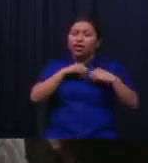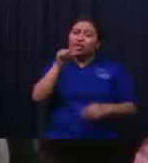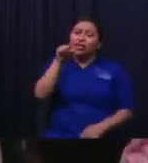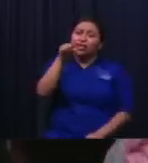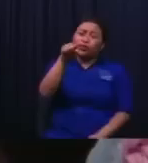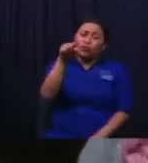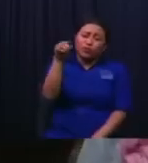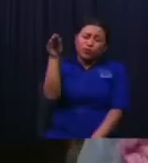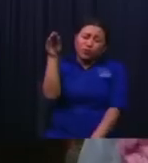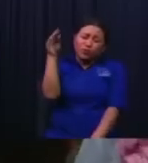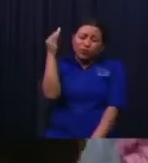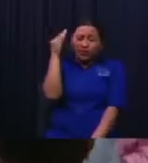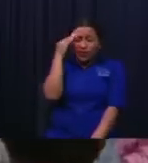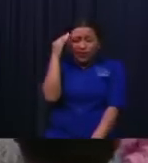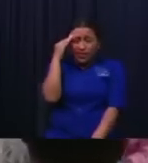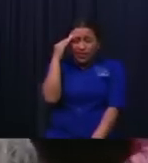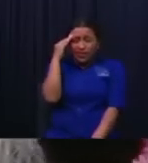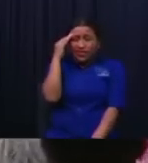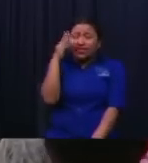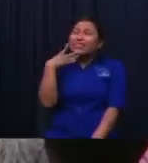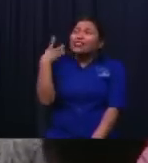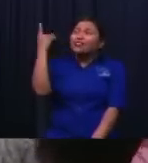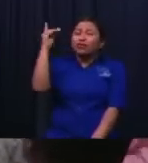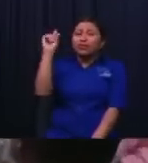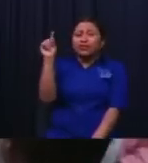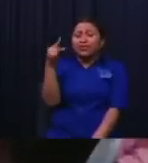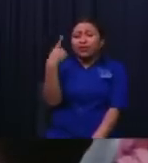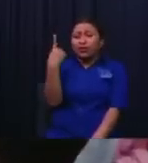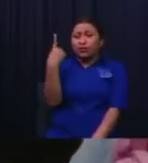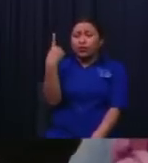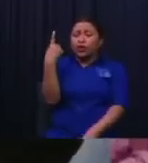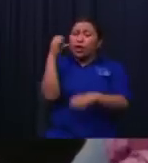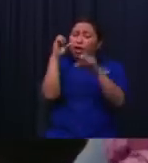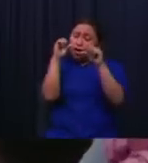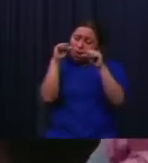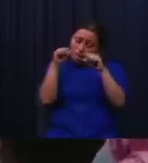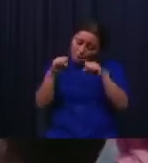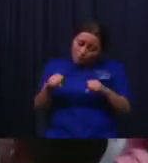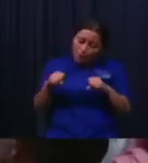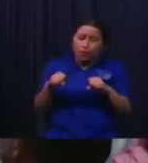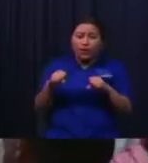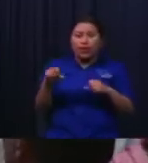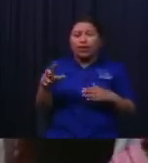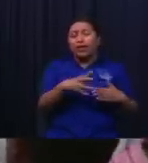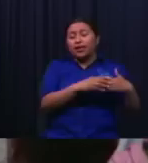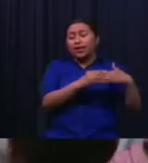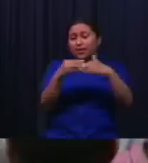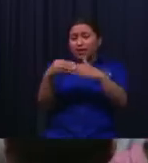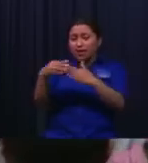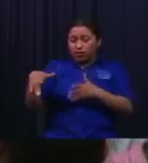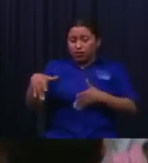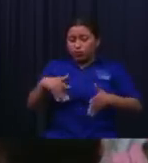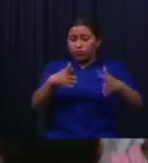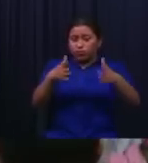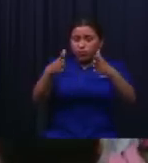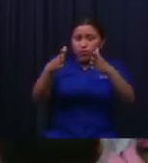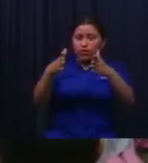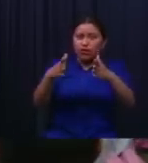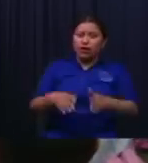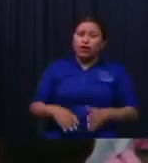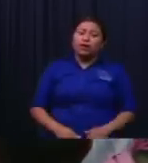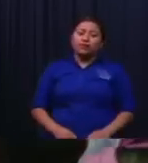hermano. Él es el único. Él es experto, hermano, en enderezar veredas.